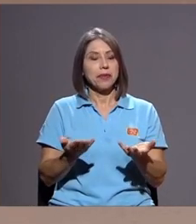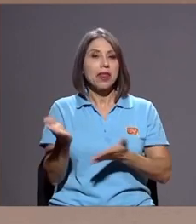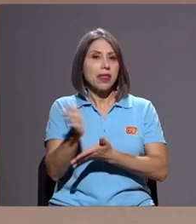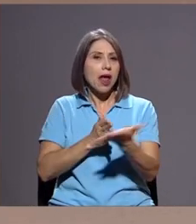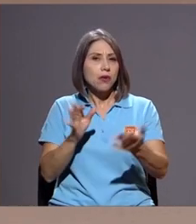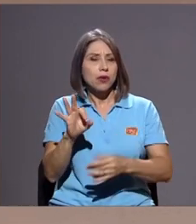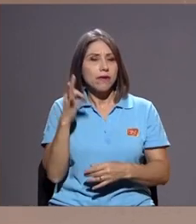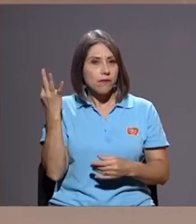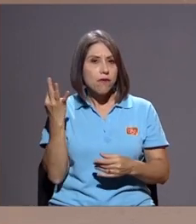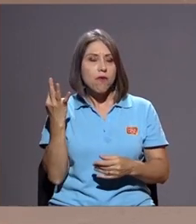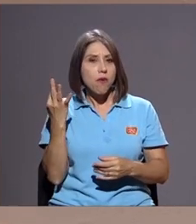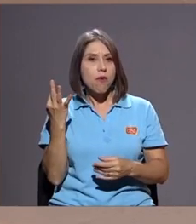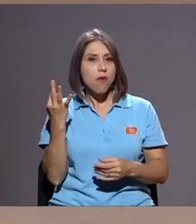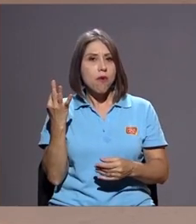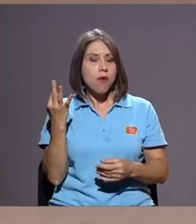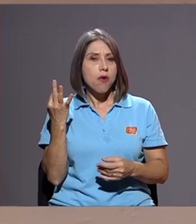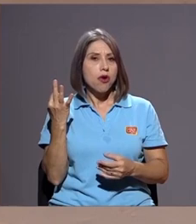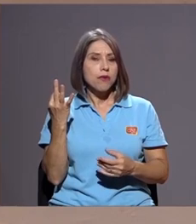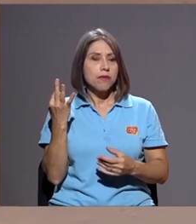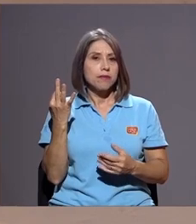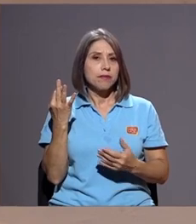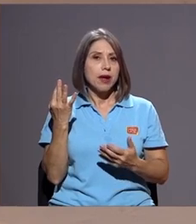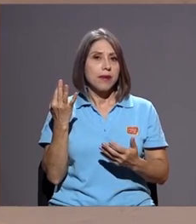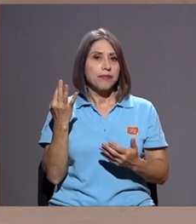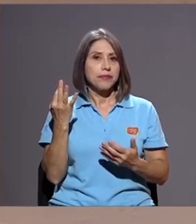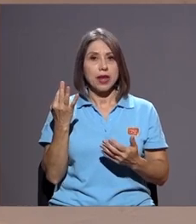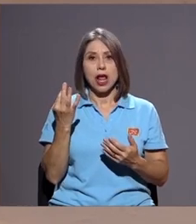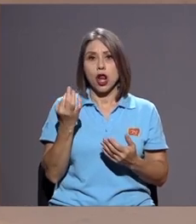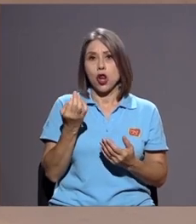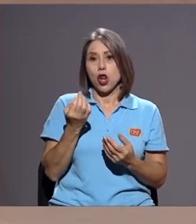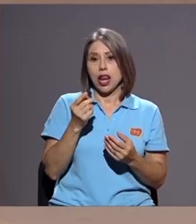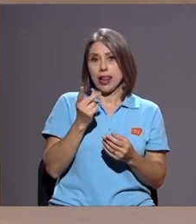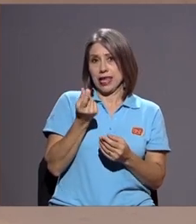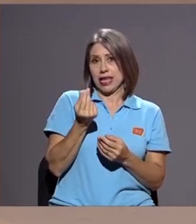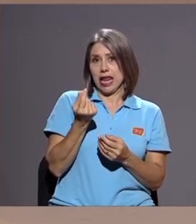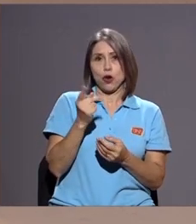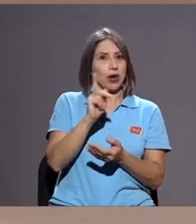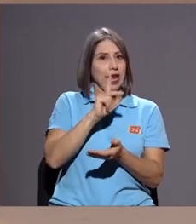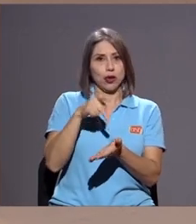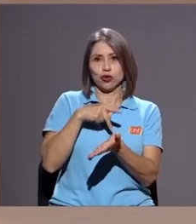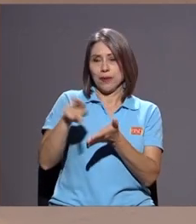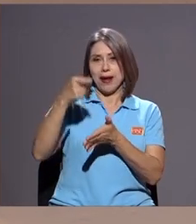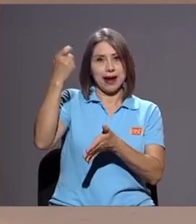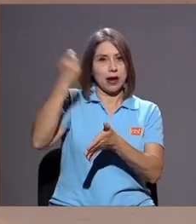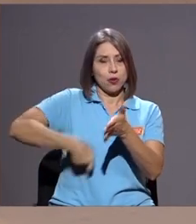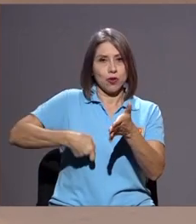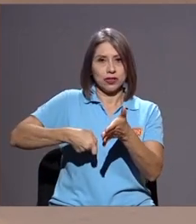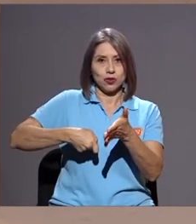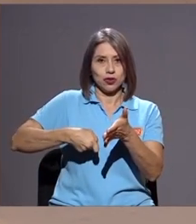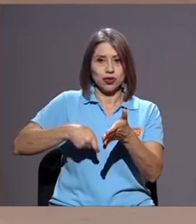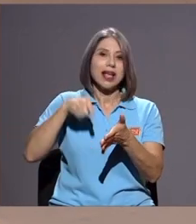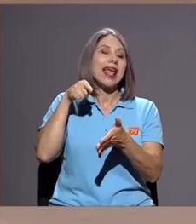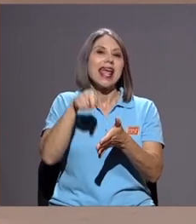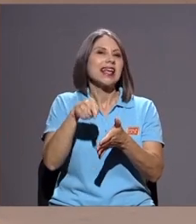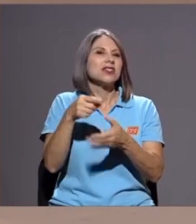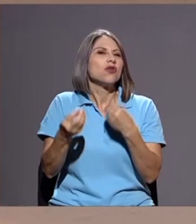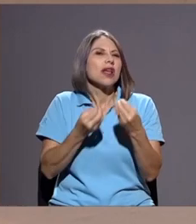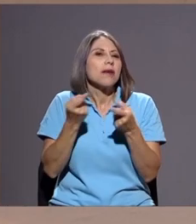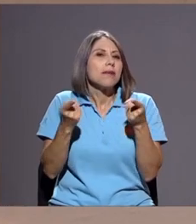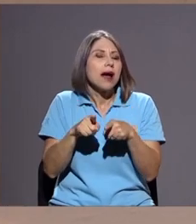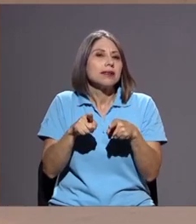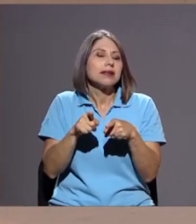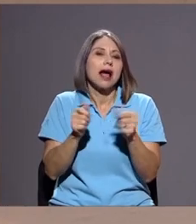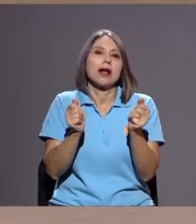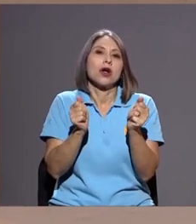forma lo que no se paga con los impuestos de alguna manera repercute en el